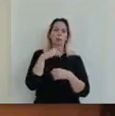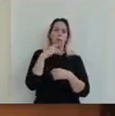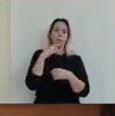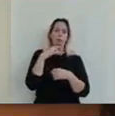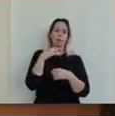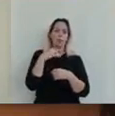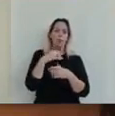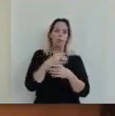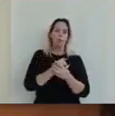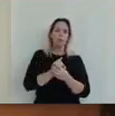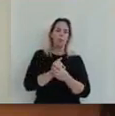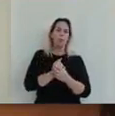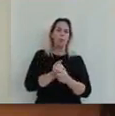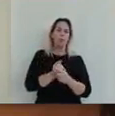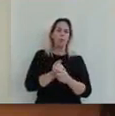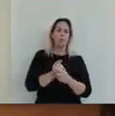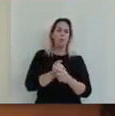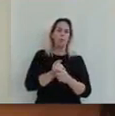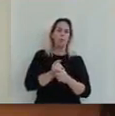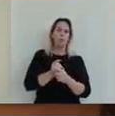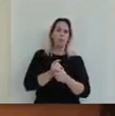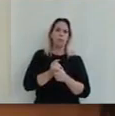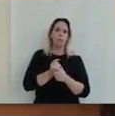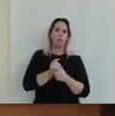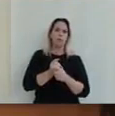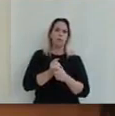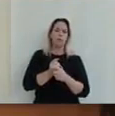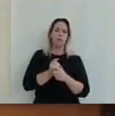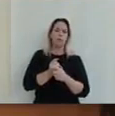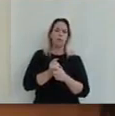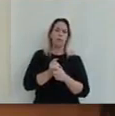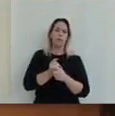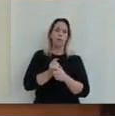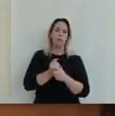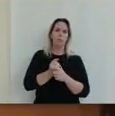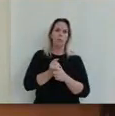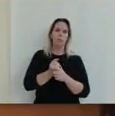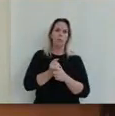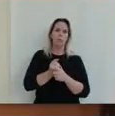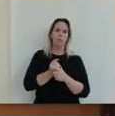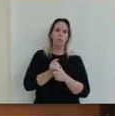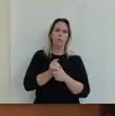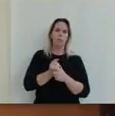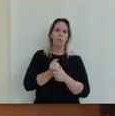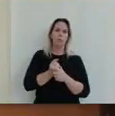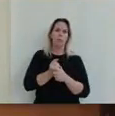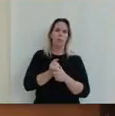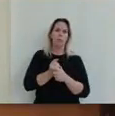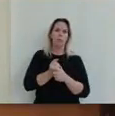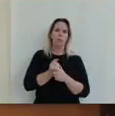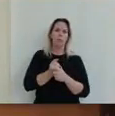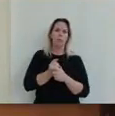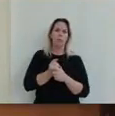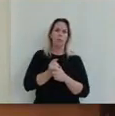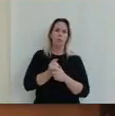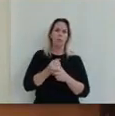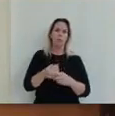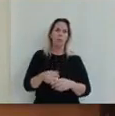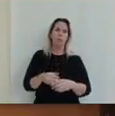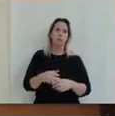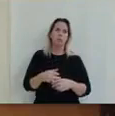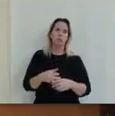odios y totalmente infundados, ¿no? Entonces, me parece también que sería bueno